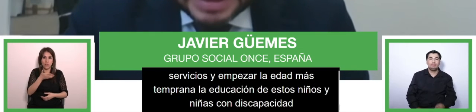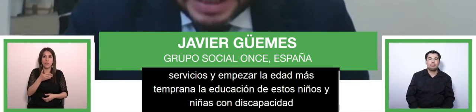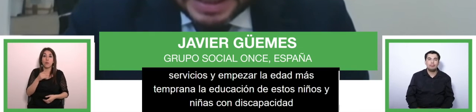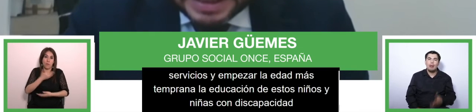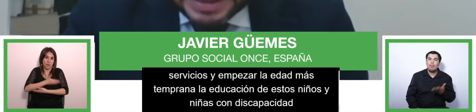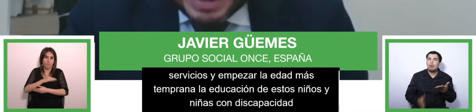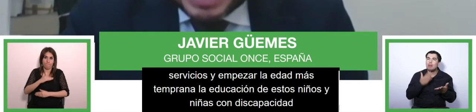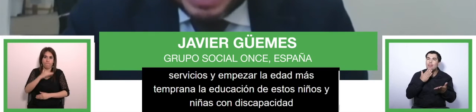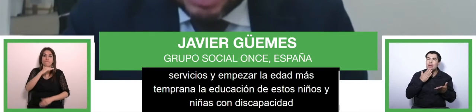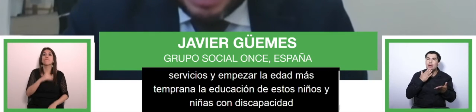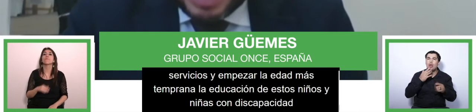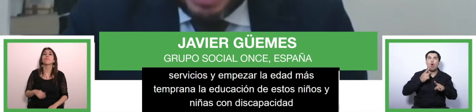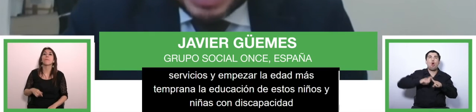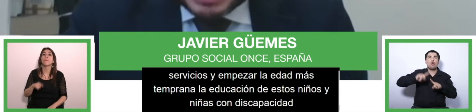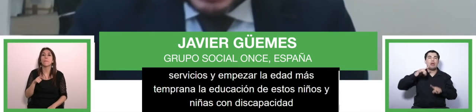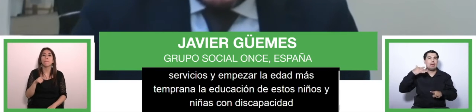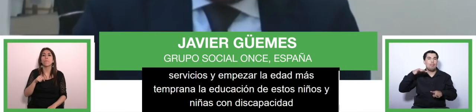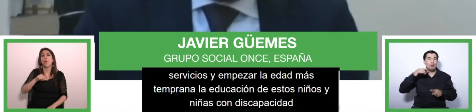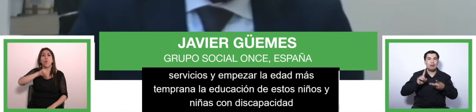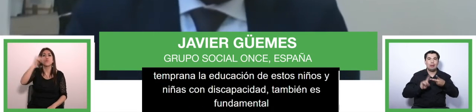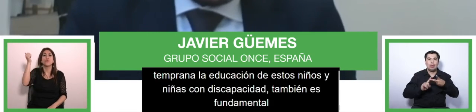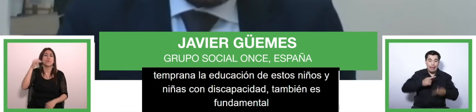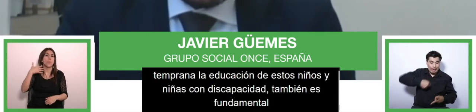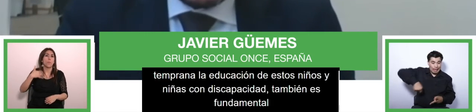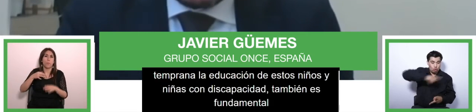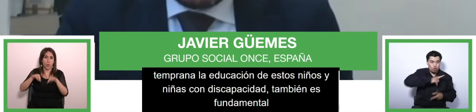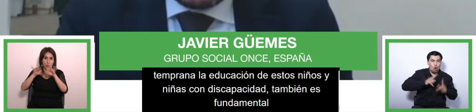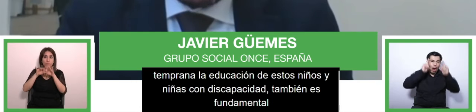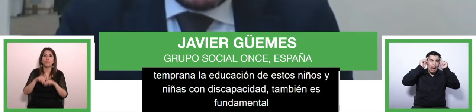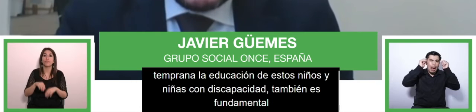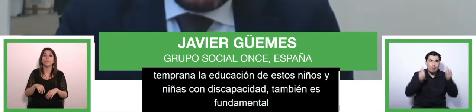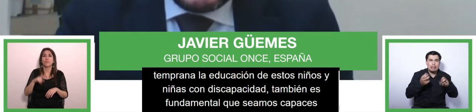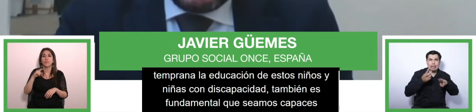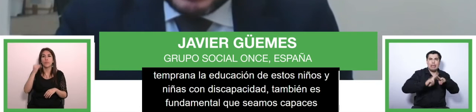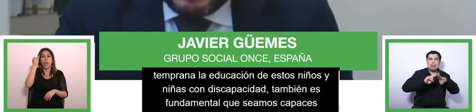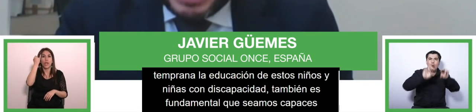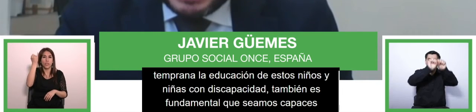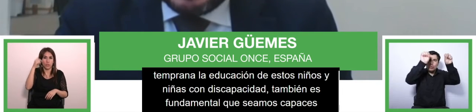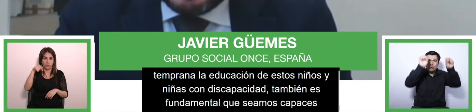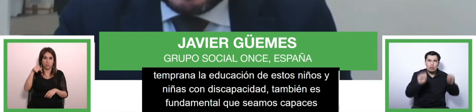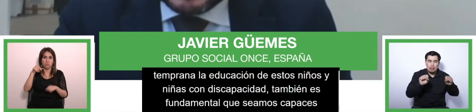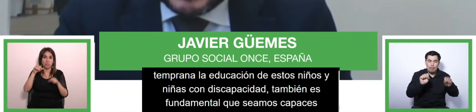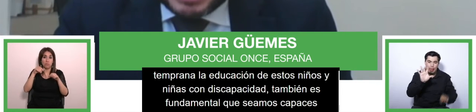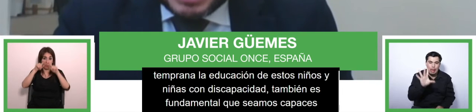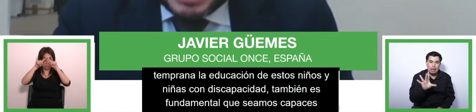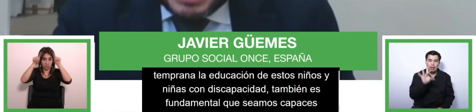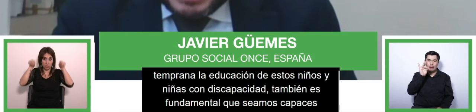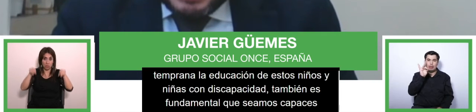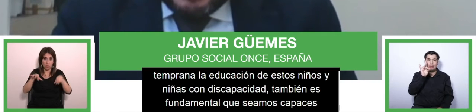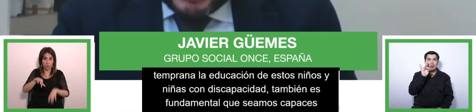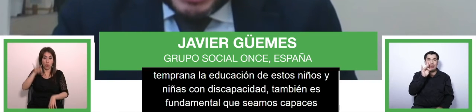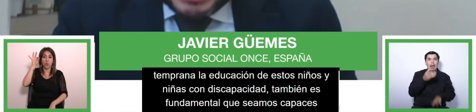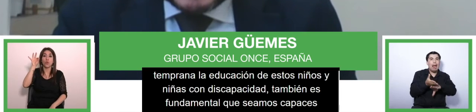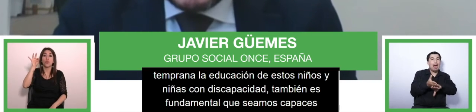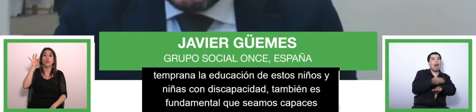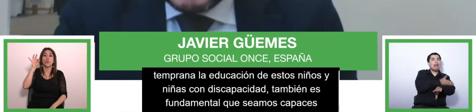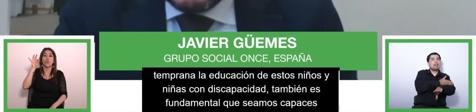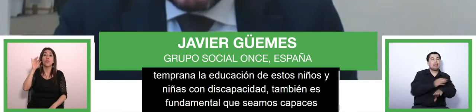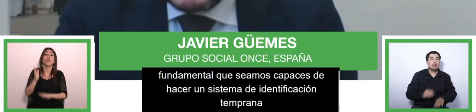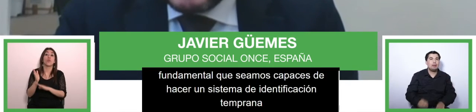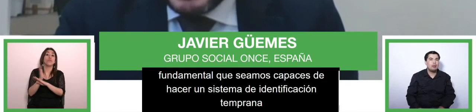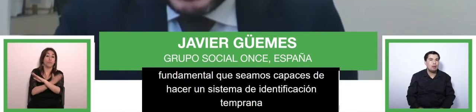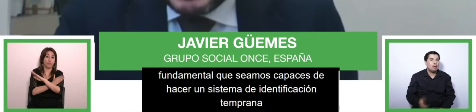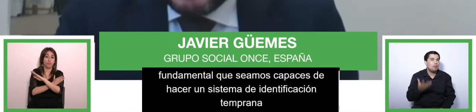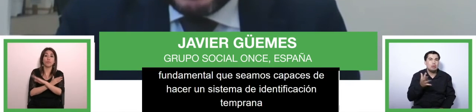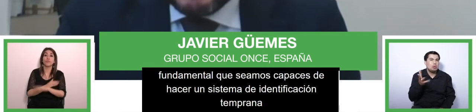es fundamental que seamos capaces de hacer un sistema de identificación temprana. Porque si no